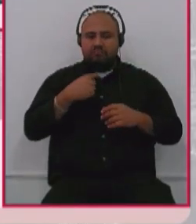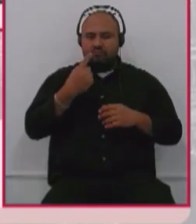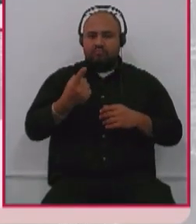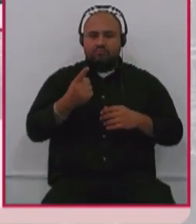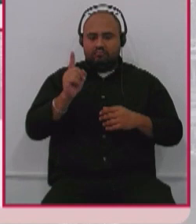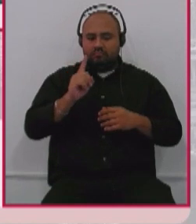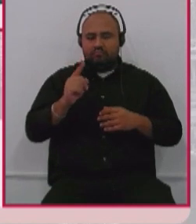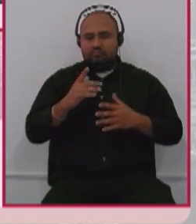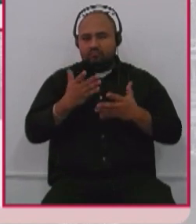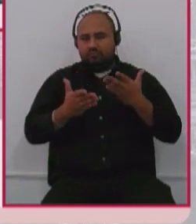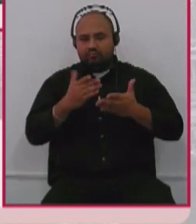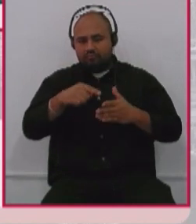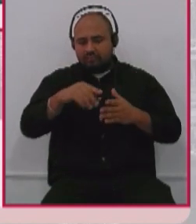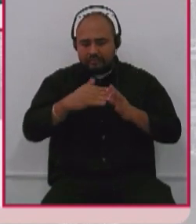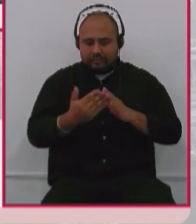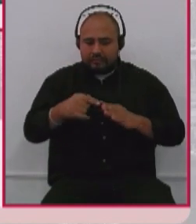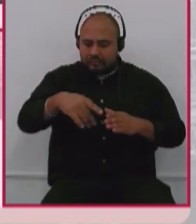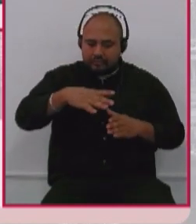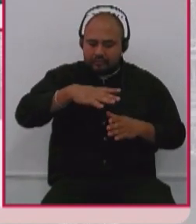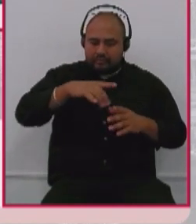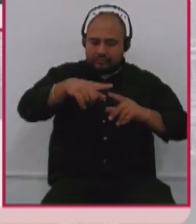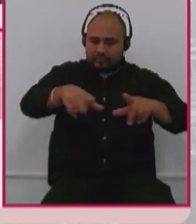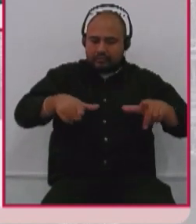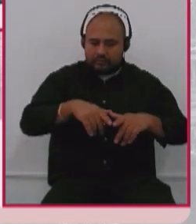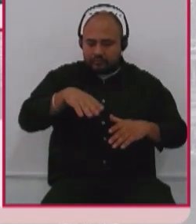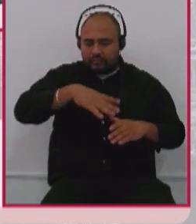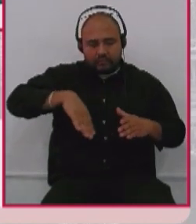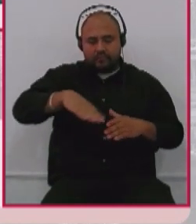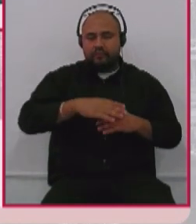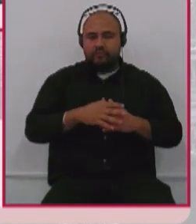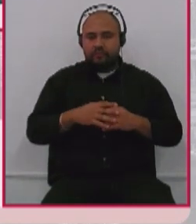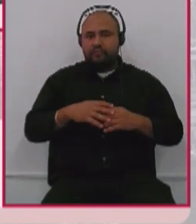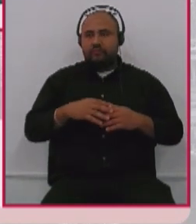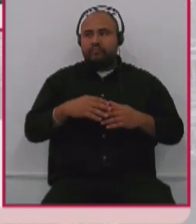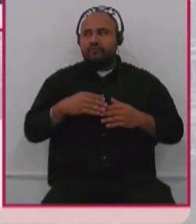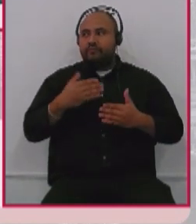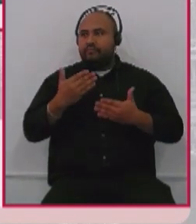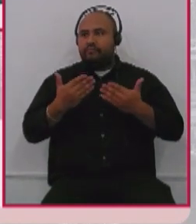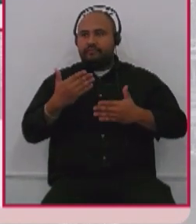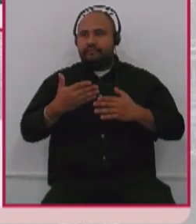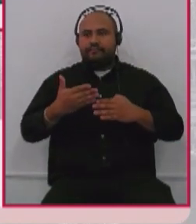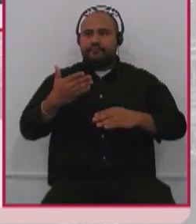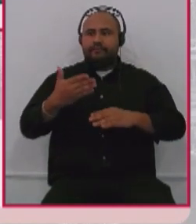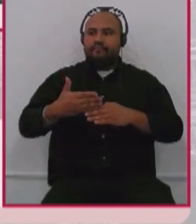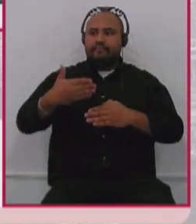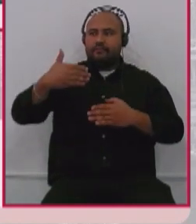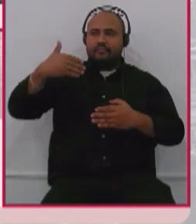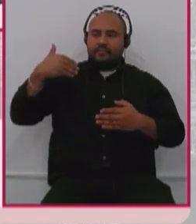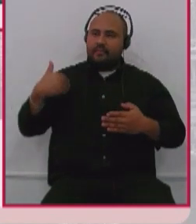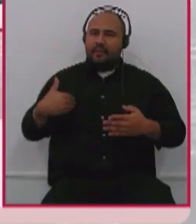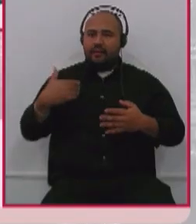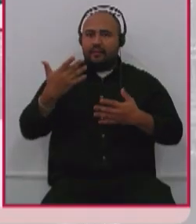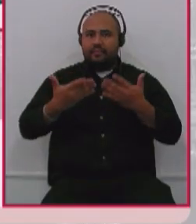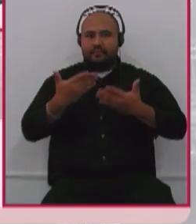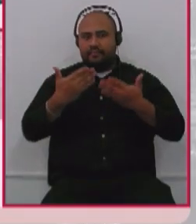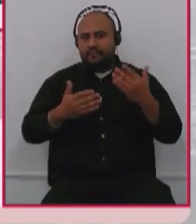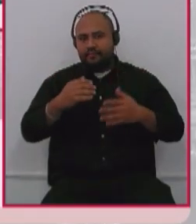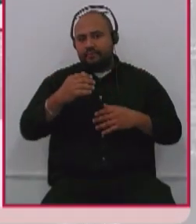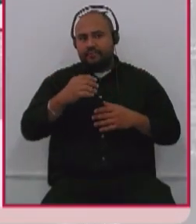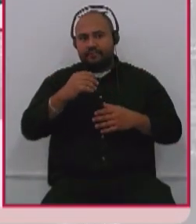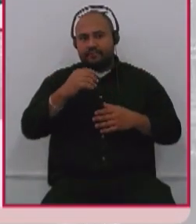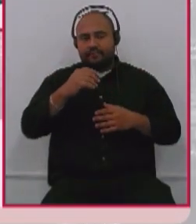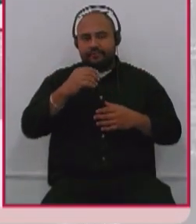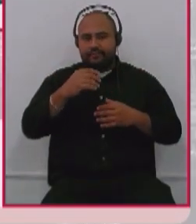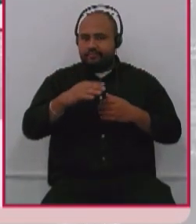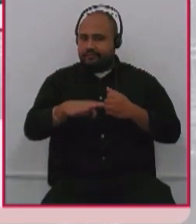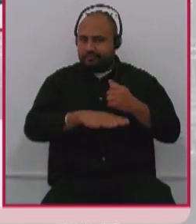local. Empezamos a observar este fenómeno que no había ocurrido nunca antes en el test ni en la